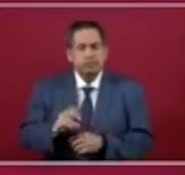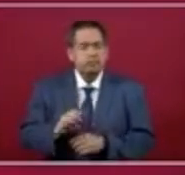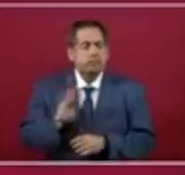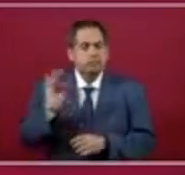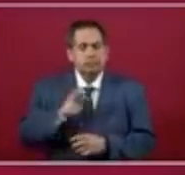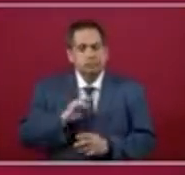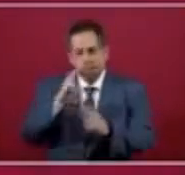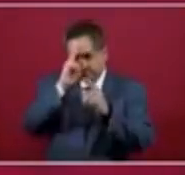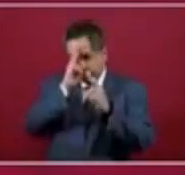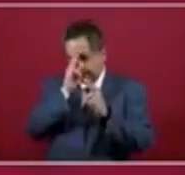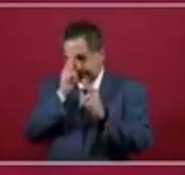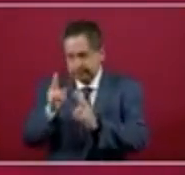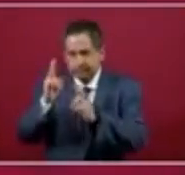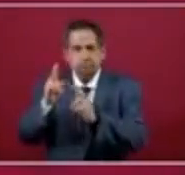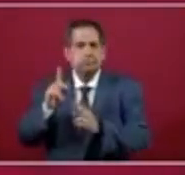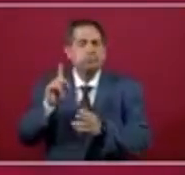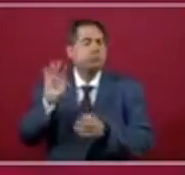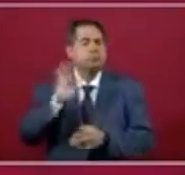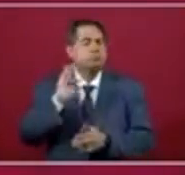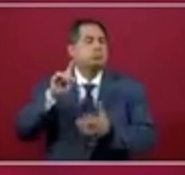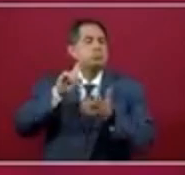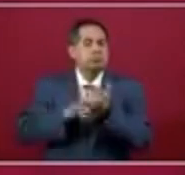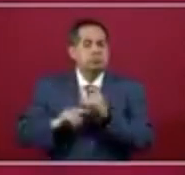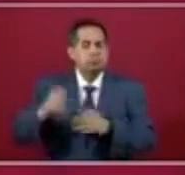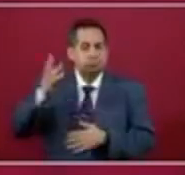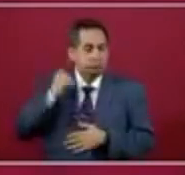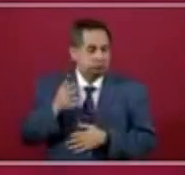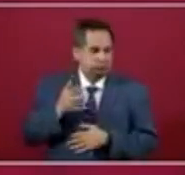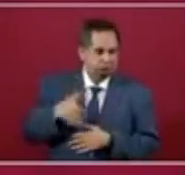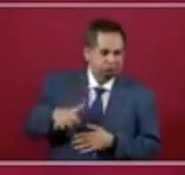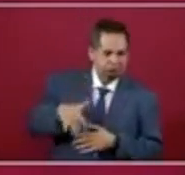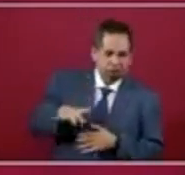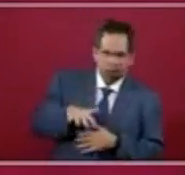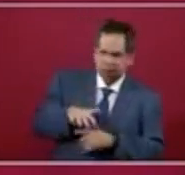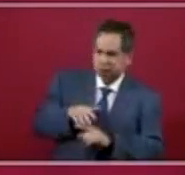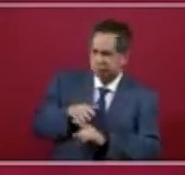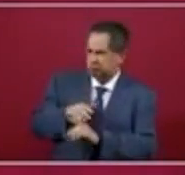a quienes fueron víctimas de la persecución